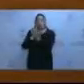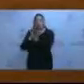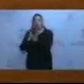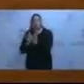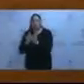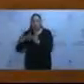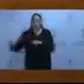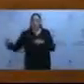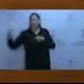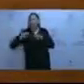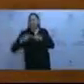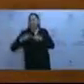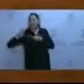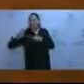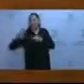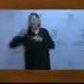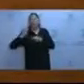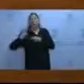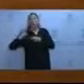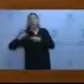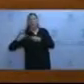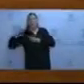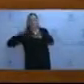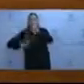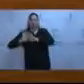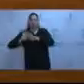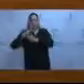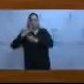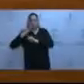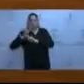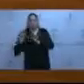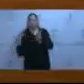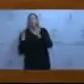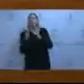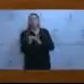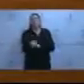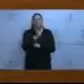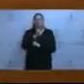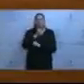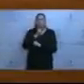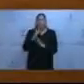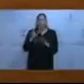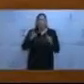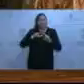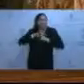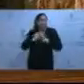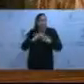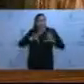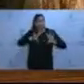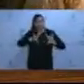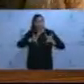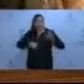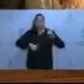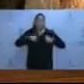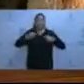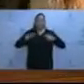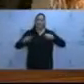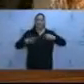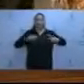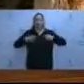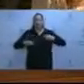acreedor importante, que es la UTE de la urbanización de Boves. Pero en momentos tan delicados y con las negociaciones en